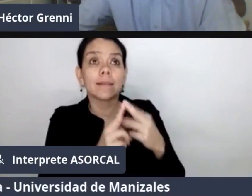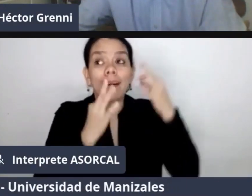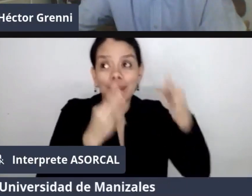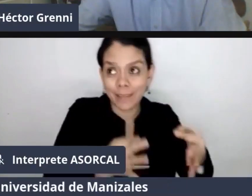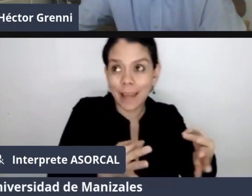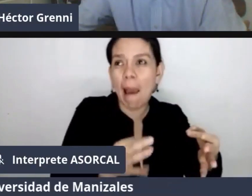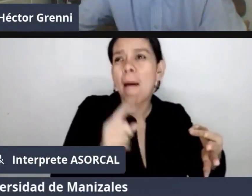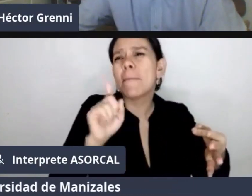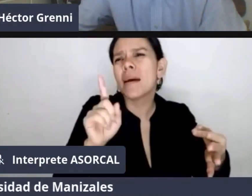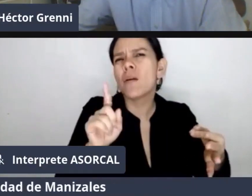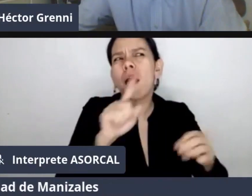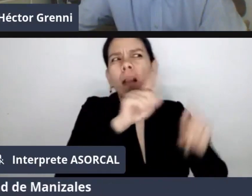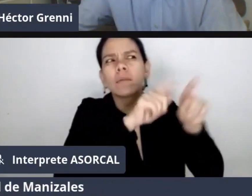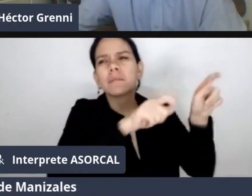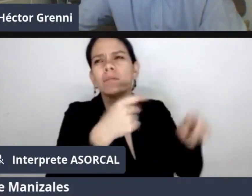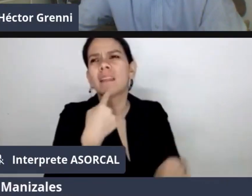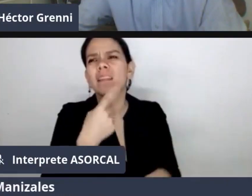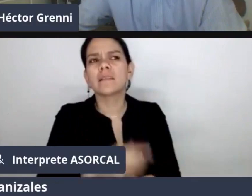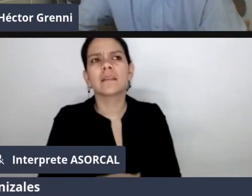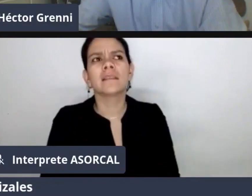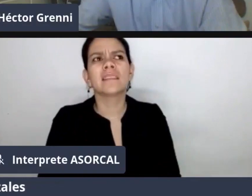esto hace